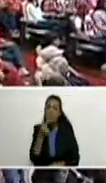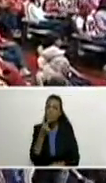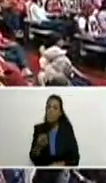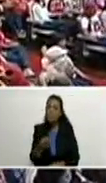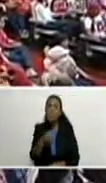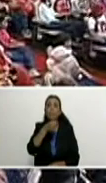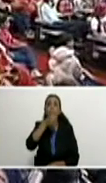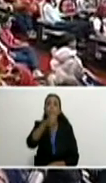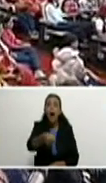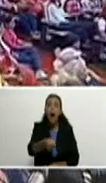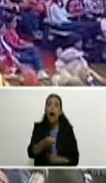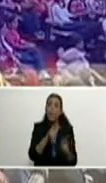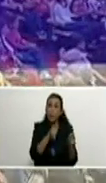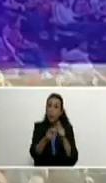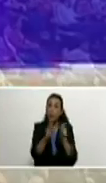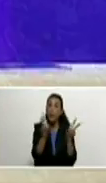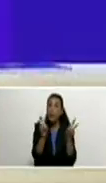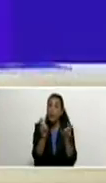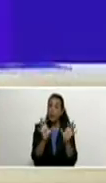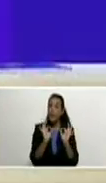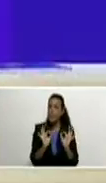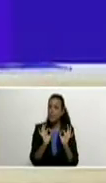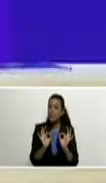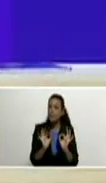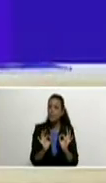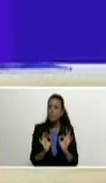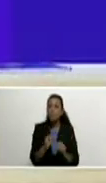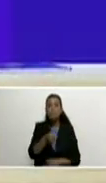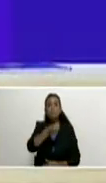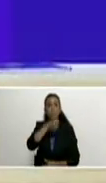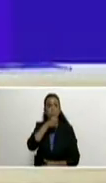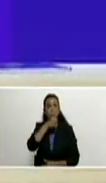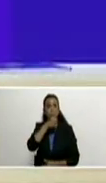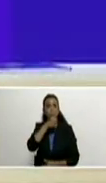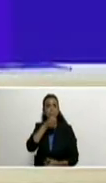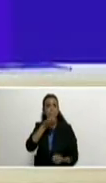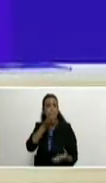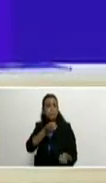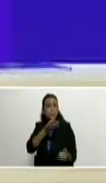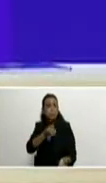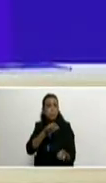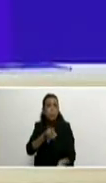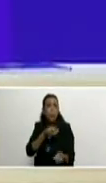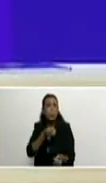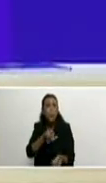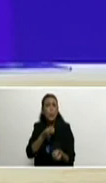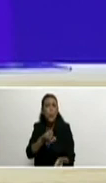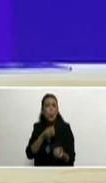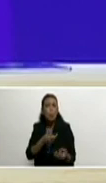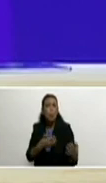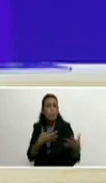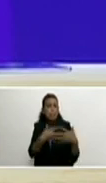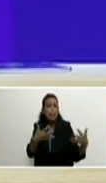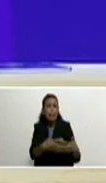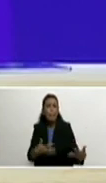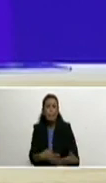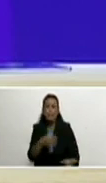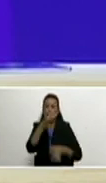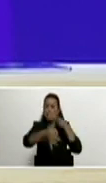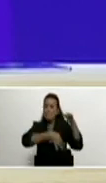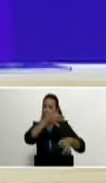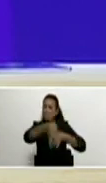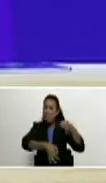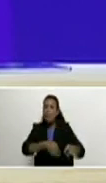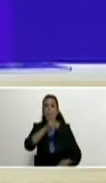la palabra para hablar de un tema y Cilia lo que se lanzó fue por la goma,